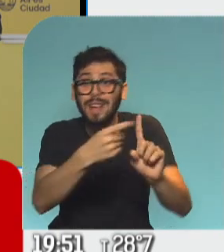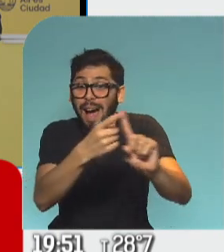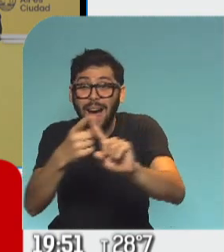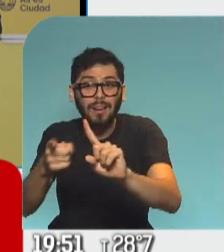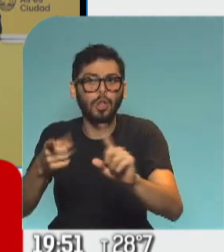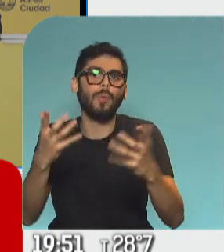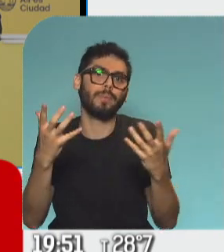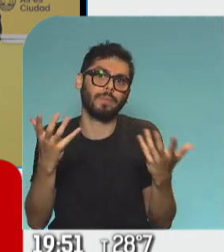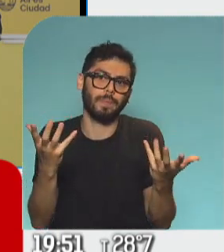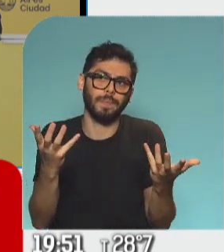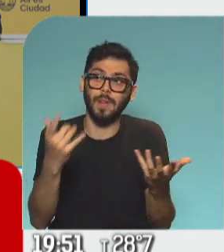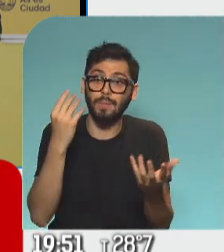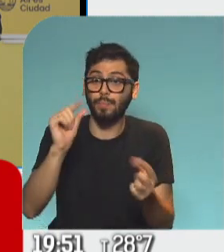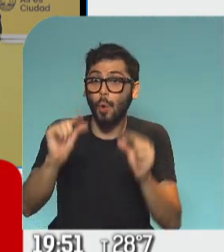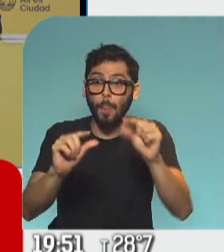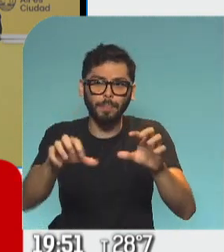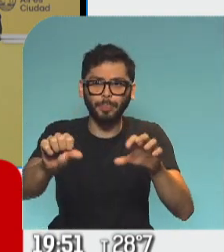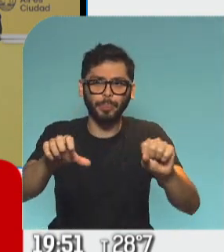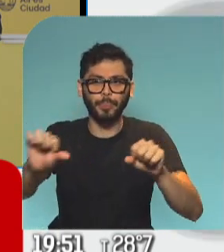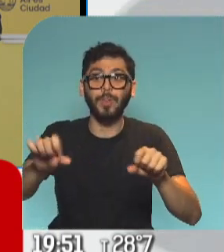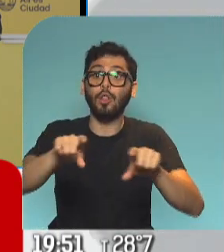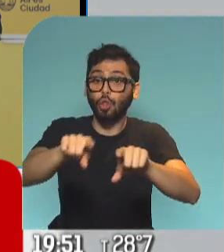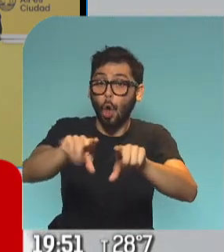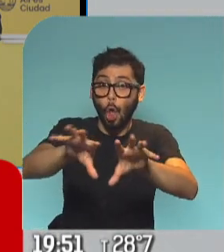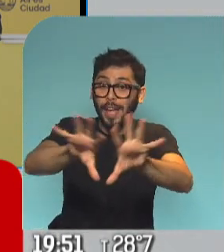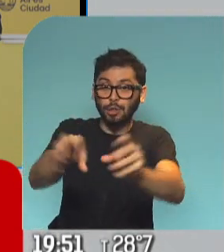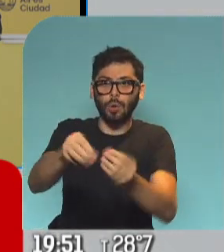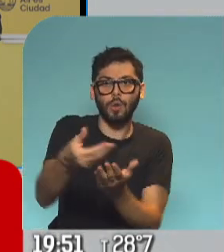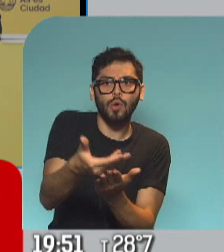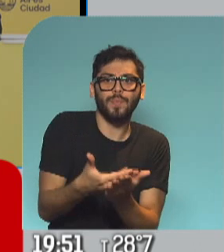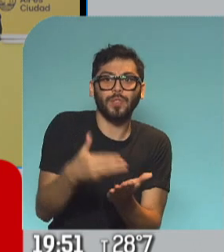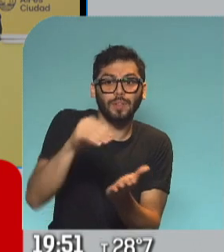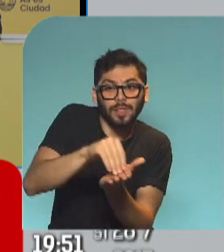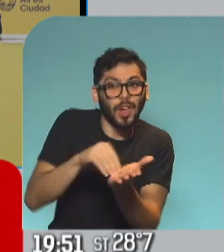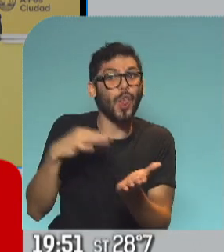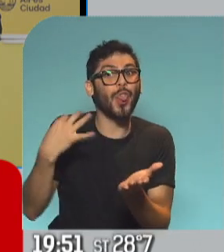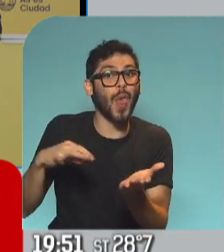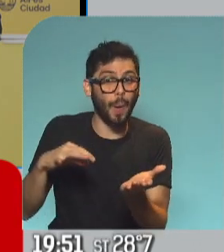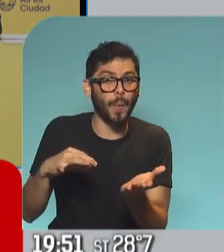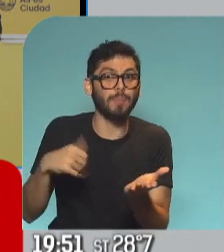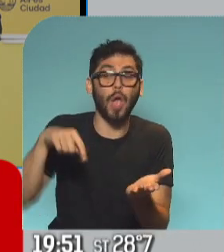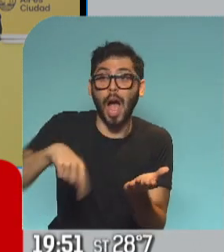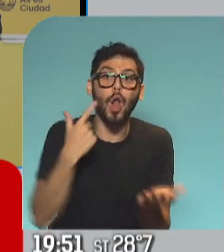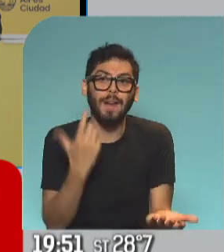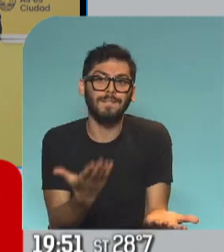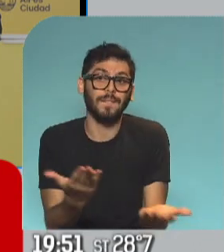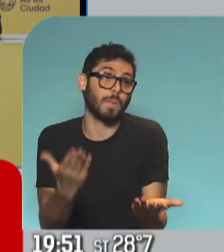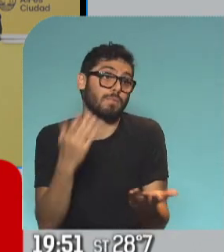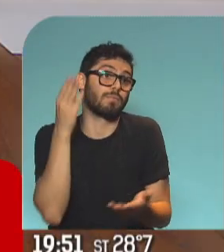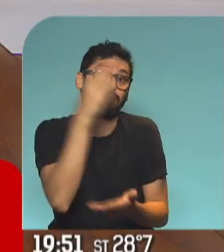que constar, mejor dicho, en la causa, y eso es justamente la información que se va a recabar a través del